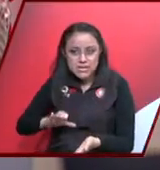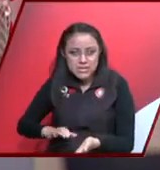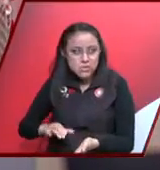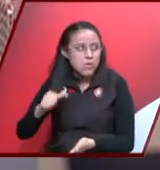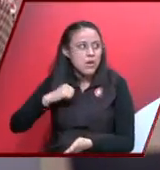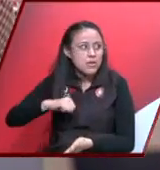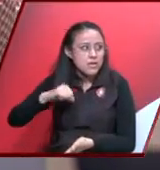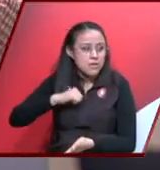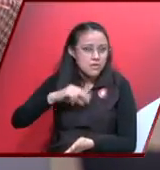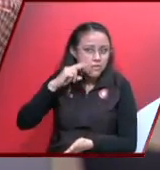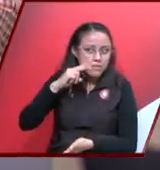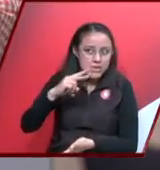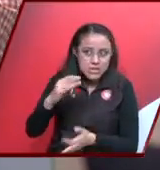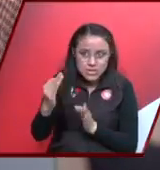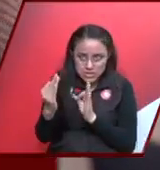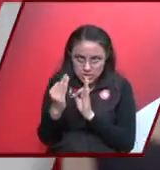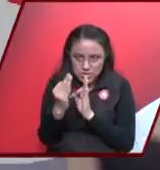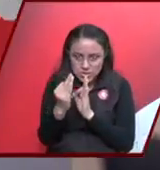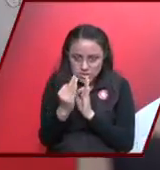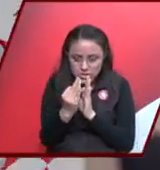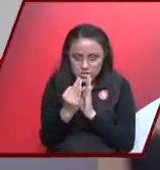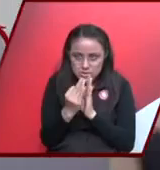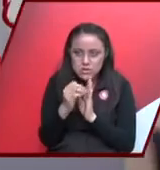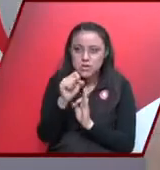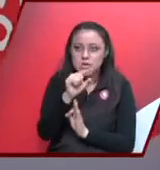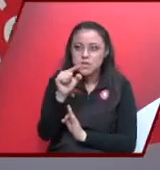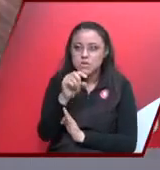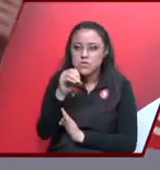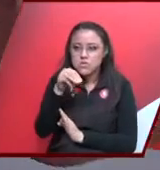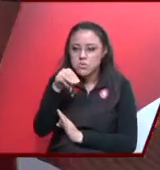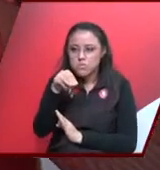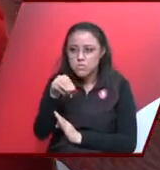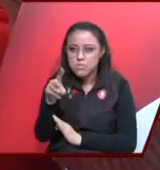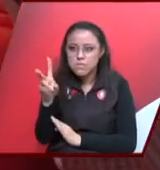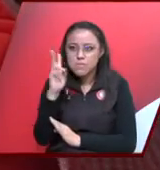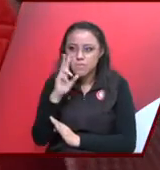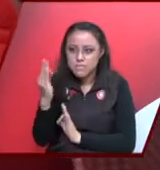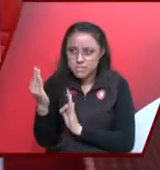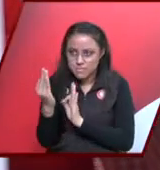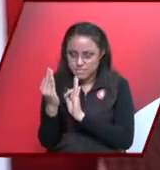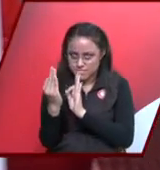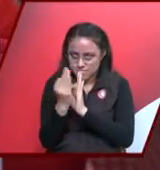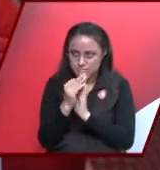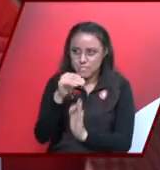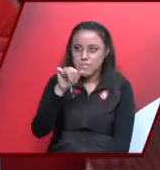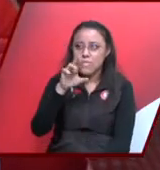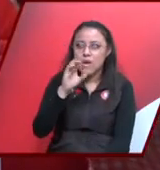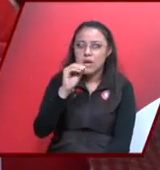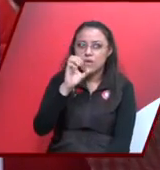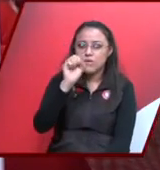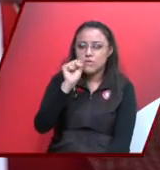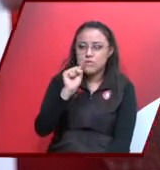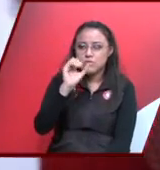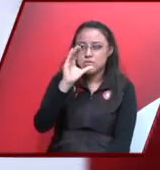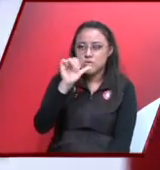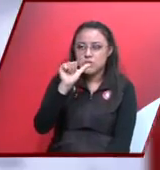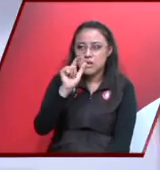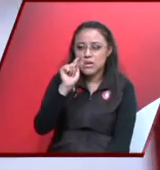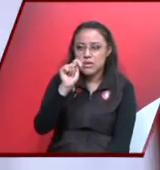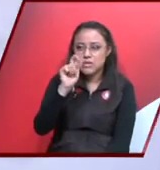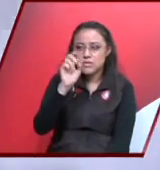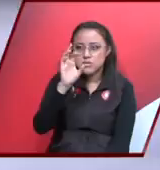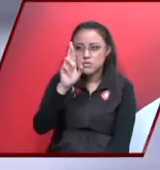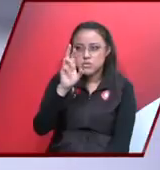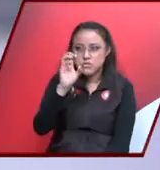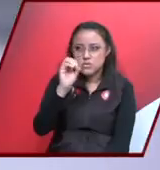¿no? Vienen unas ilustraciones de un gran pintor que se llama Marcos Castro. Es decir, es una de las